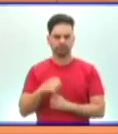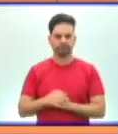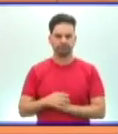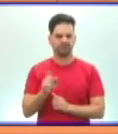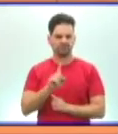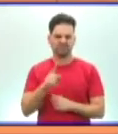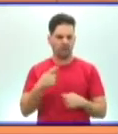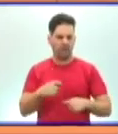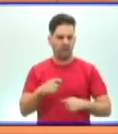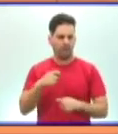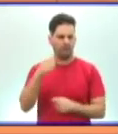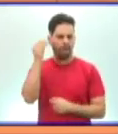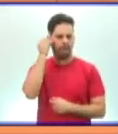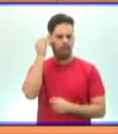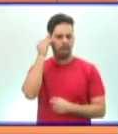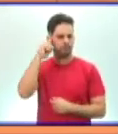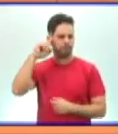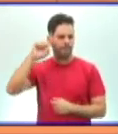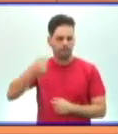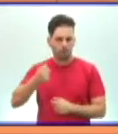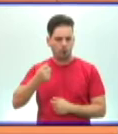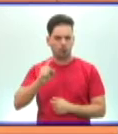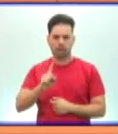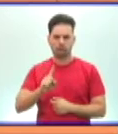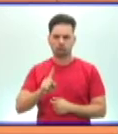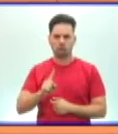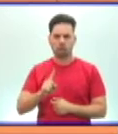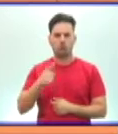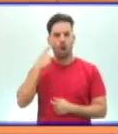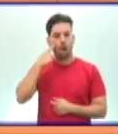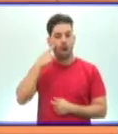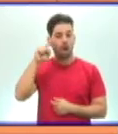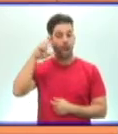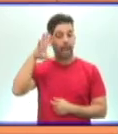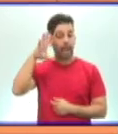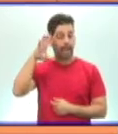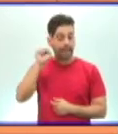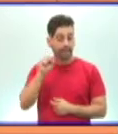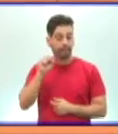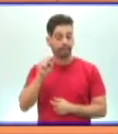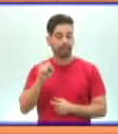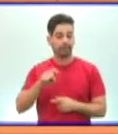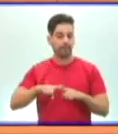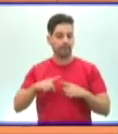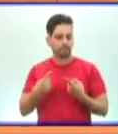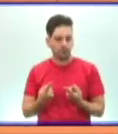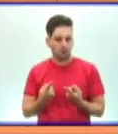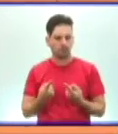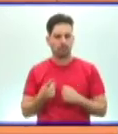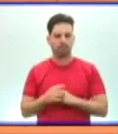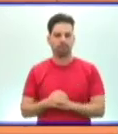memoria, sino que encuentren el sentido común a todo lo que aprendemos en las clases de ciencia.